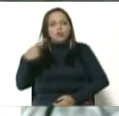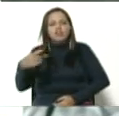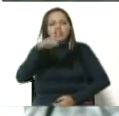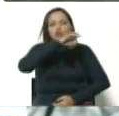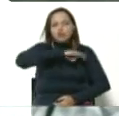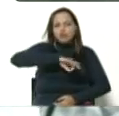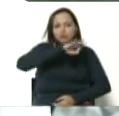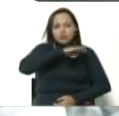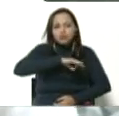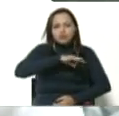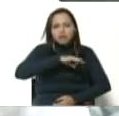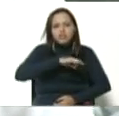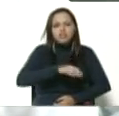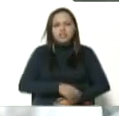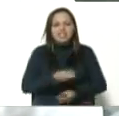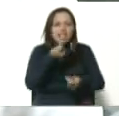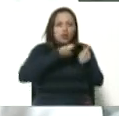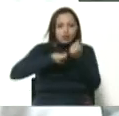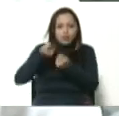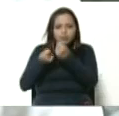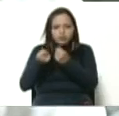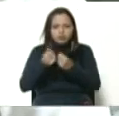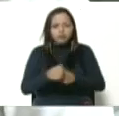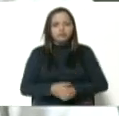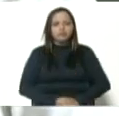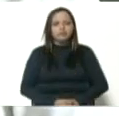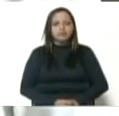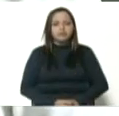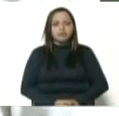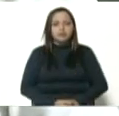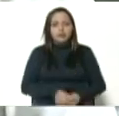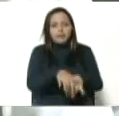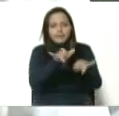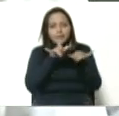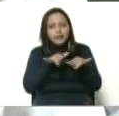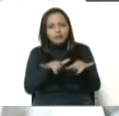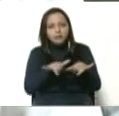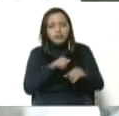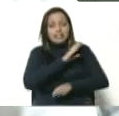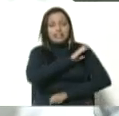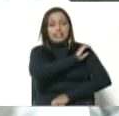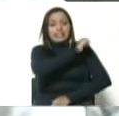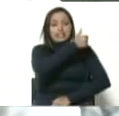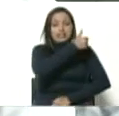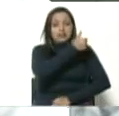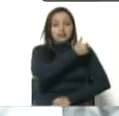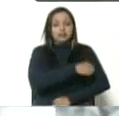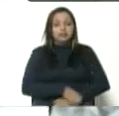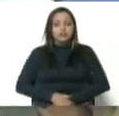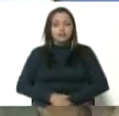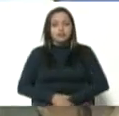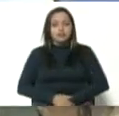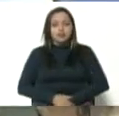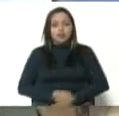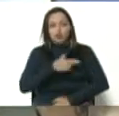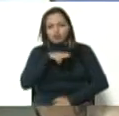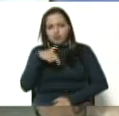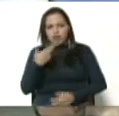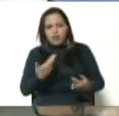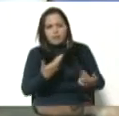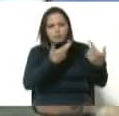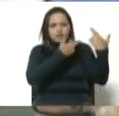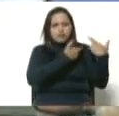social y económico. En este sentido, como directivos legítimamente representantes de